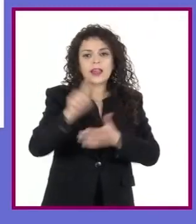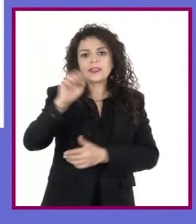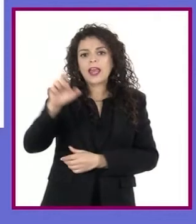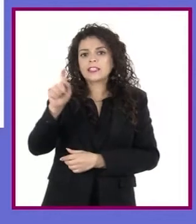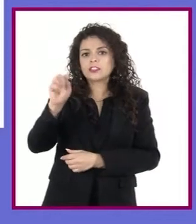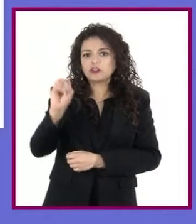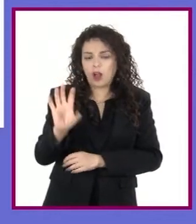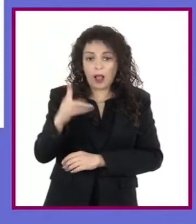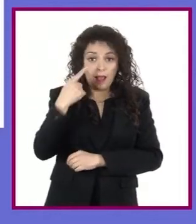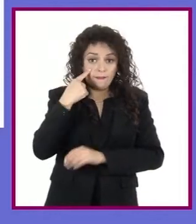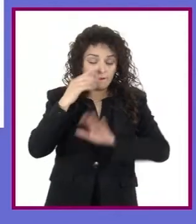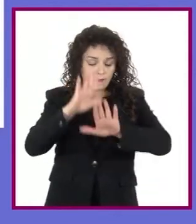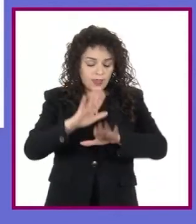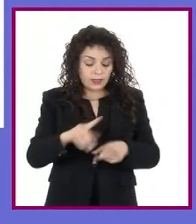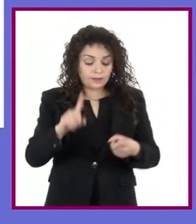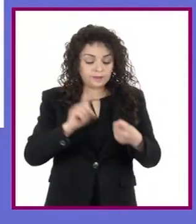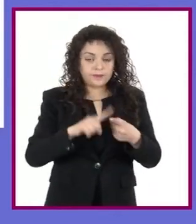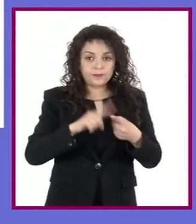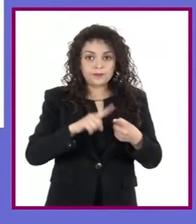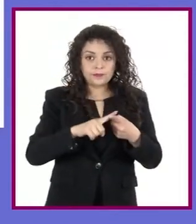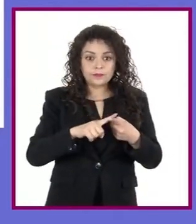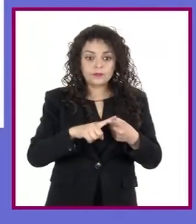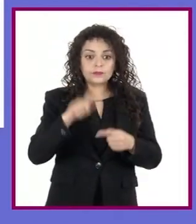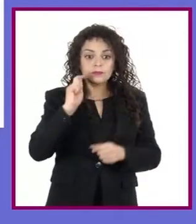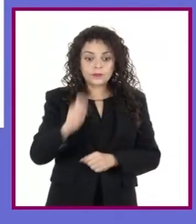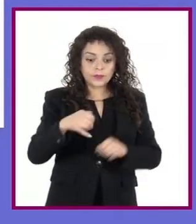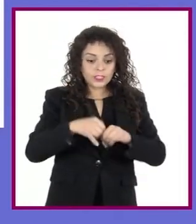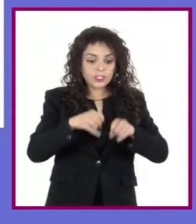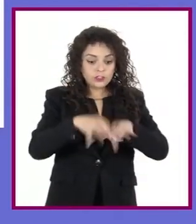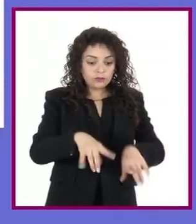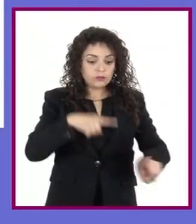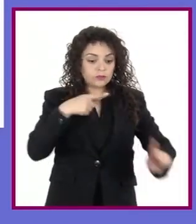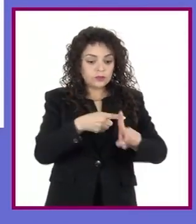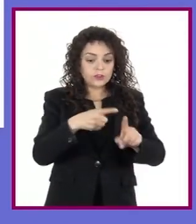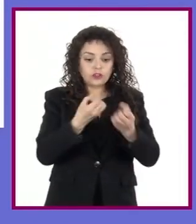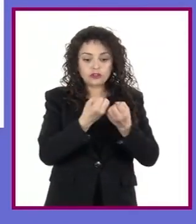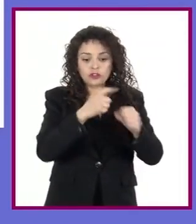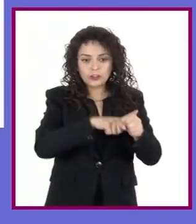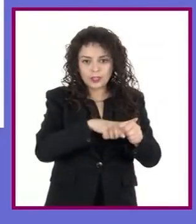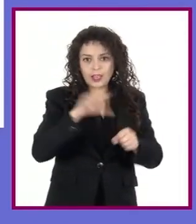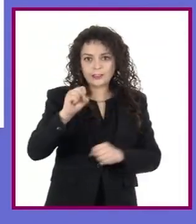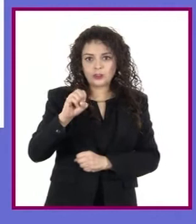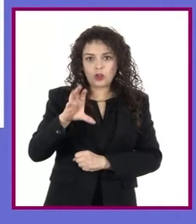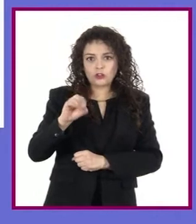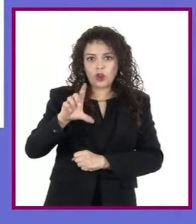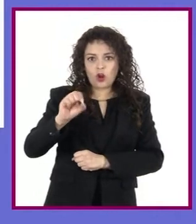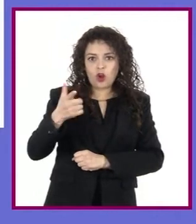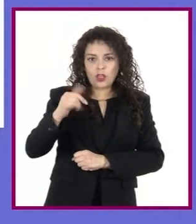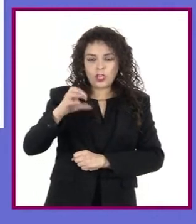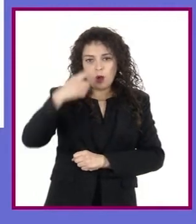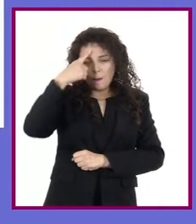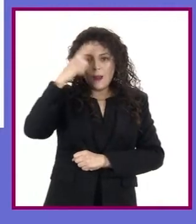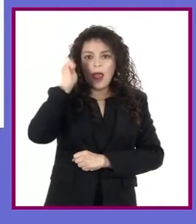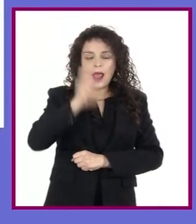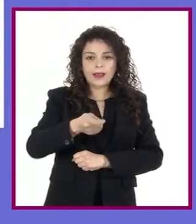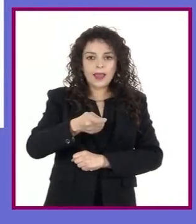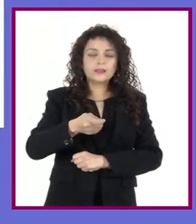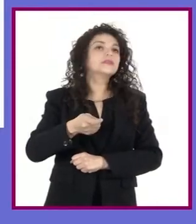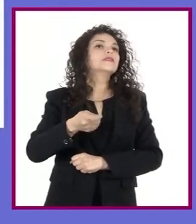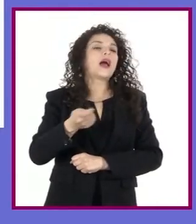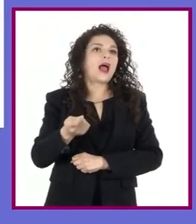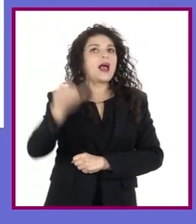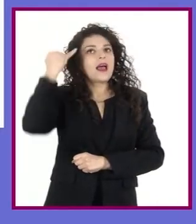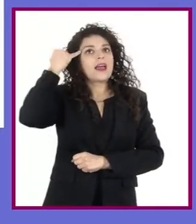estar trabajando con textos de contenido sociológico para destacar las ideas y